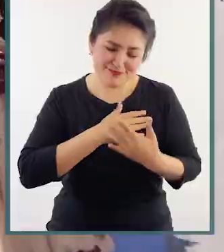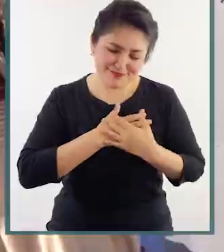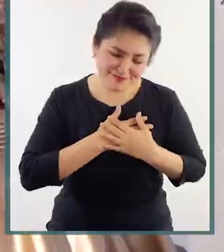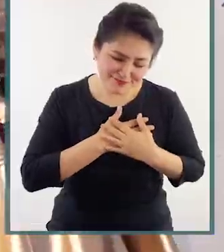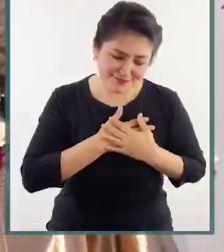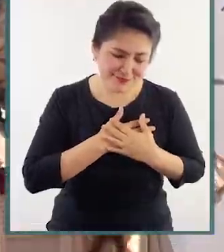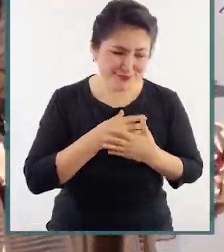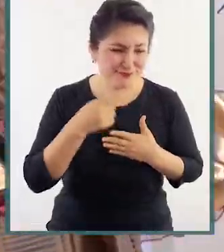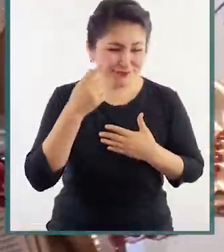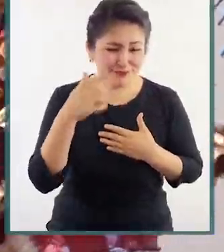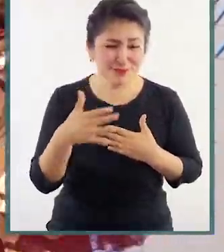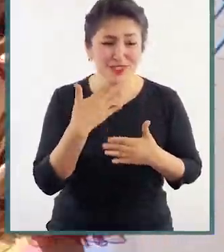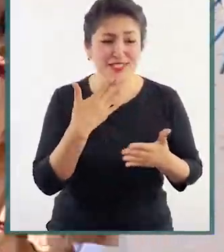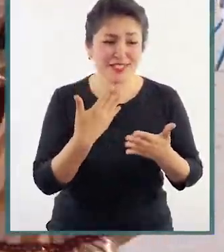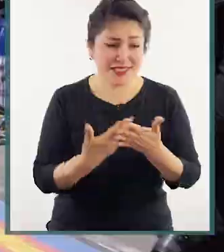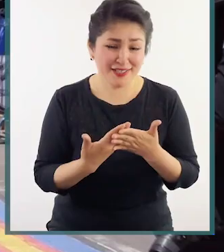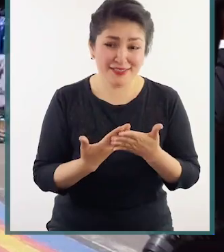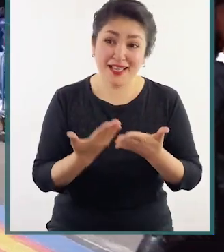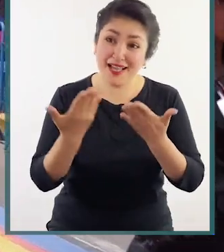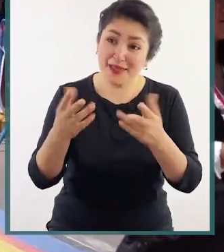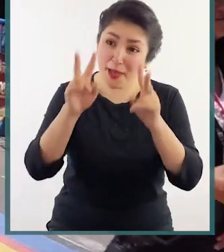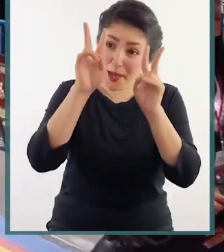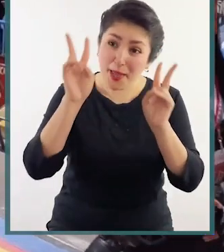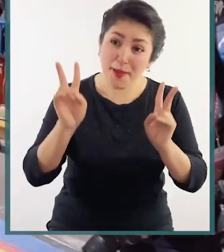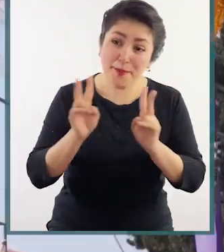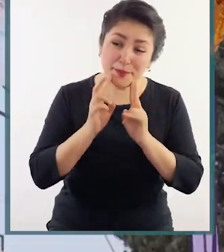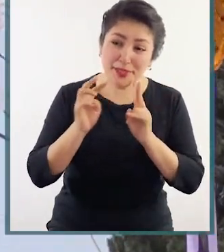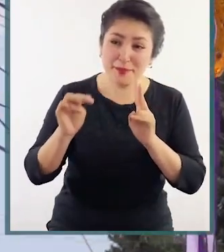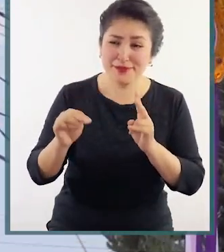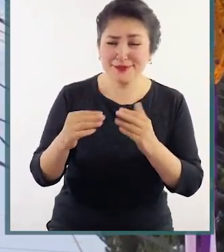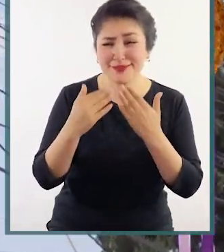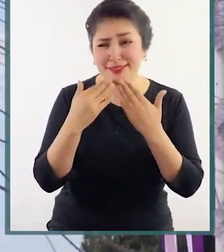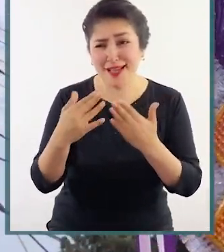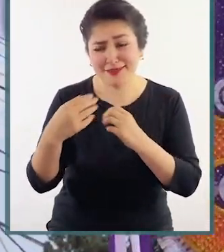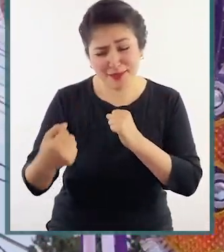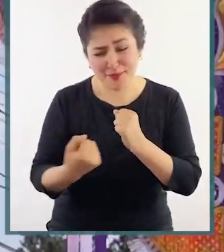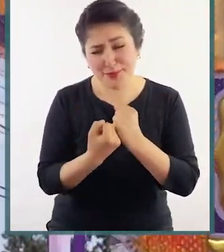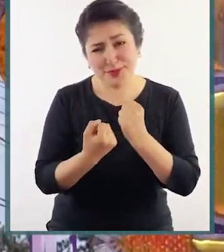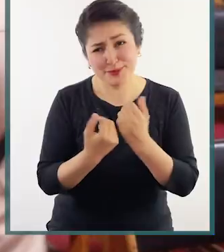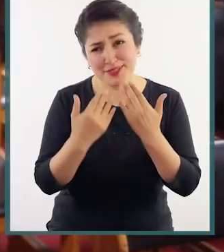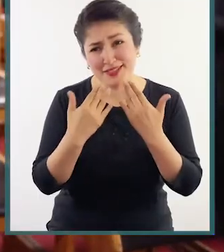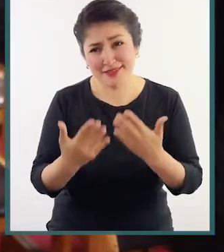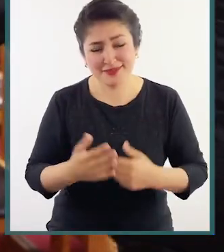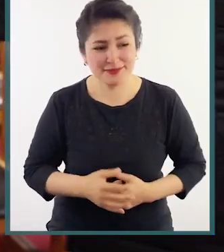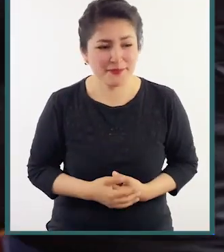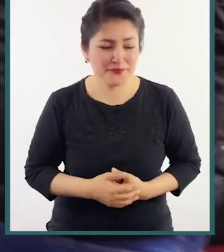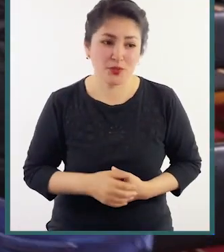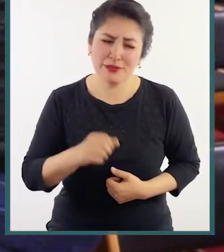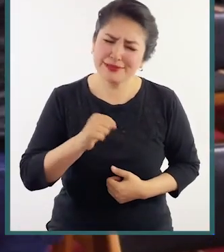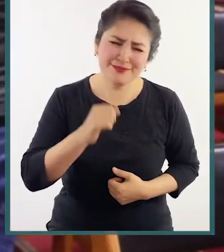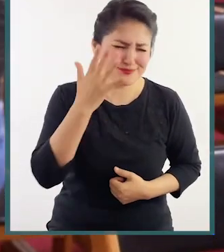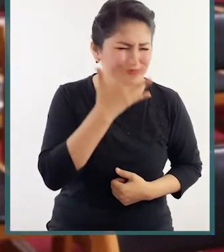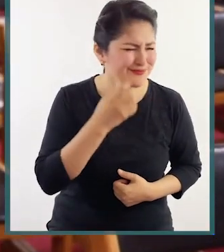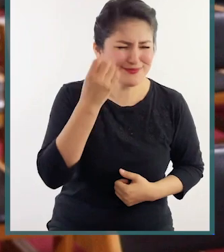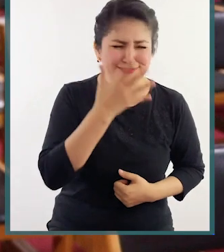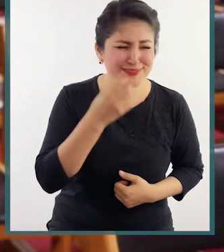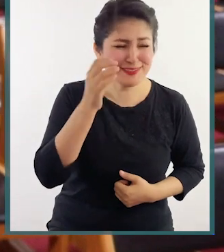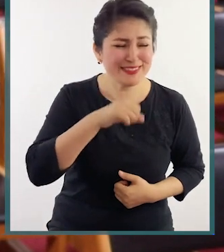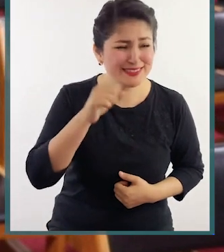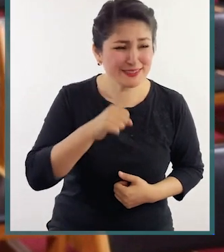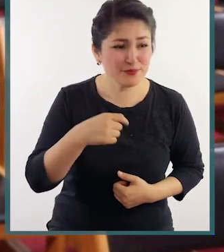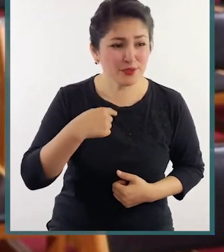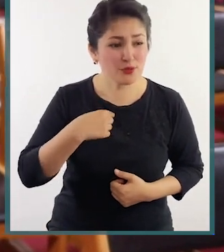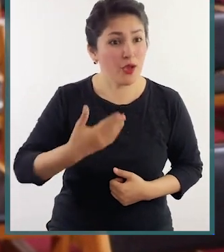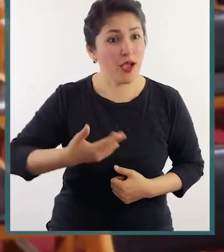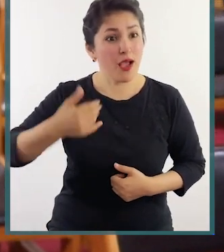muy bonito, algo muy grande. Le damos gracias a la Virgencita que siempre en todo momento nos ha acompañado. Muy bonito porque se refleja todo el